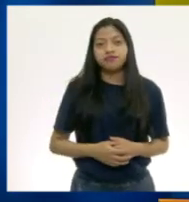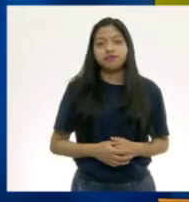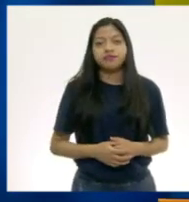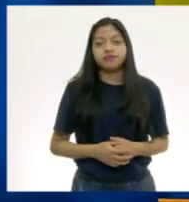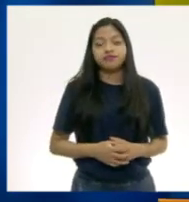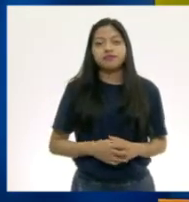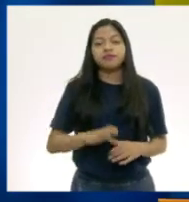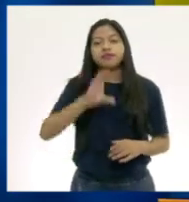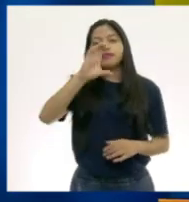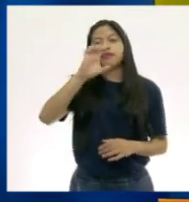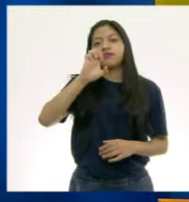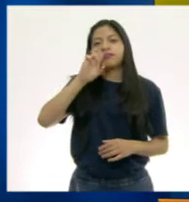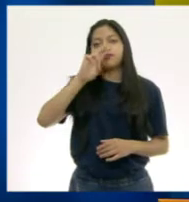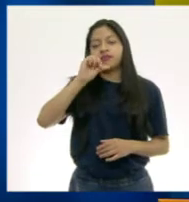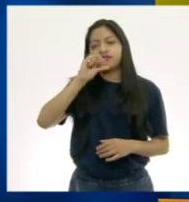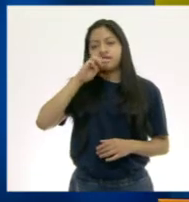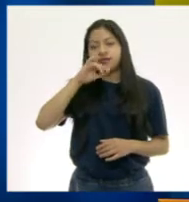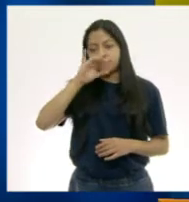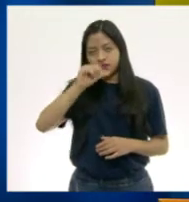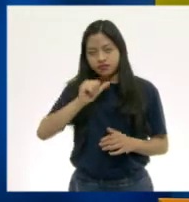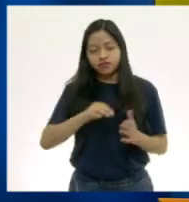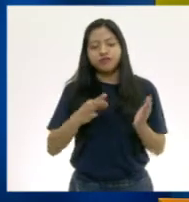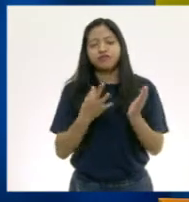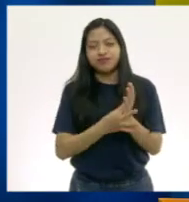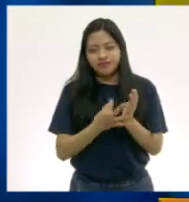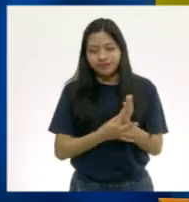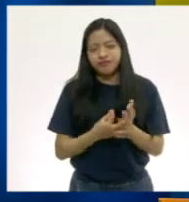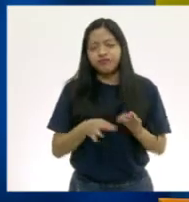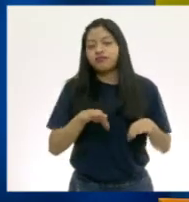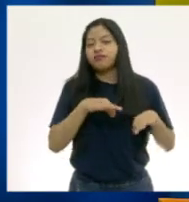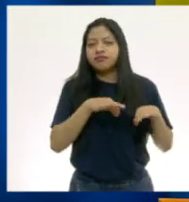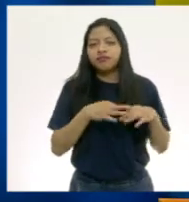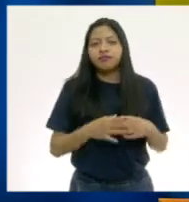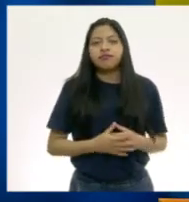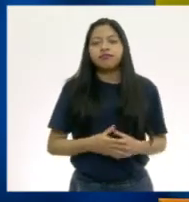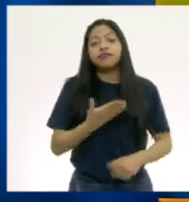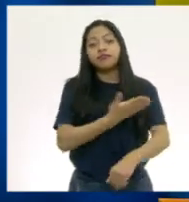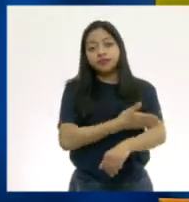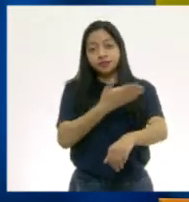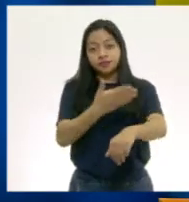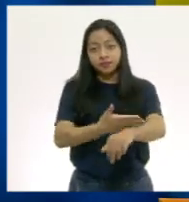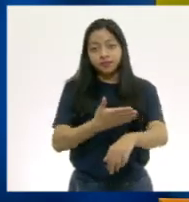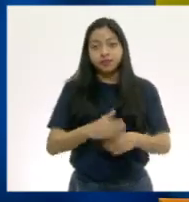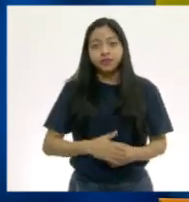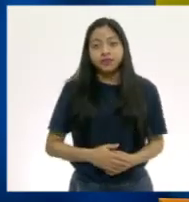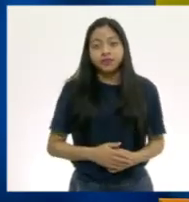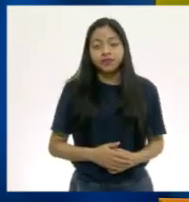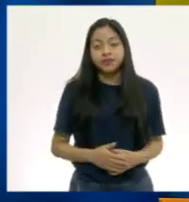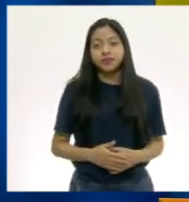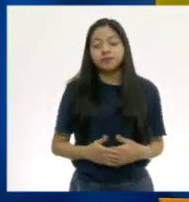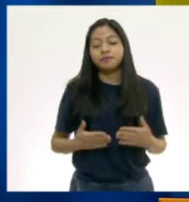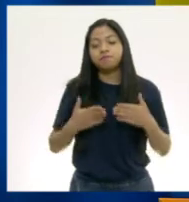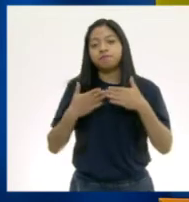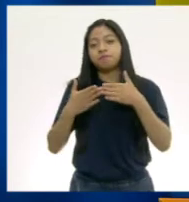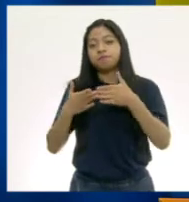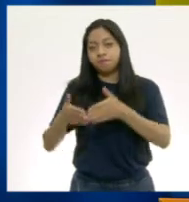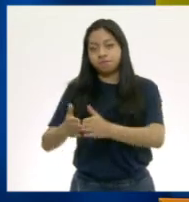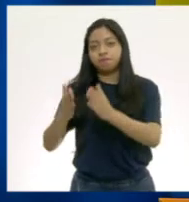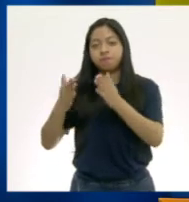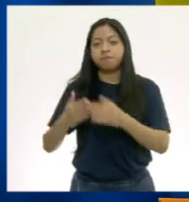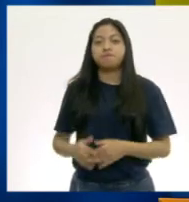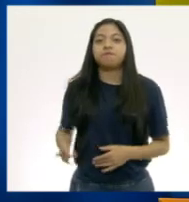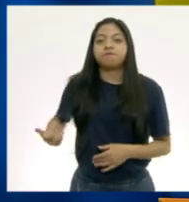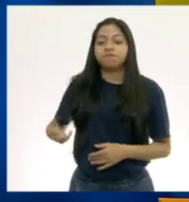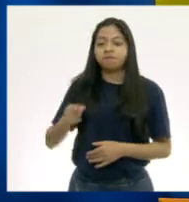de cerámica, la metalurgia, el trabajo con metal, el trabajo con la madera y la navegación por el río Nilo, lo que